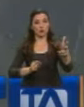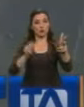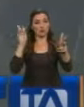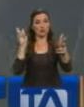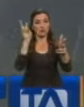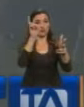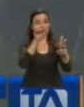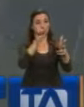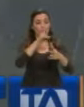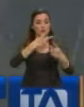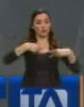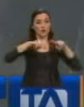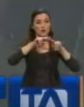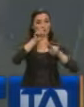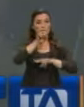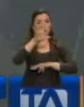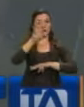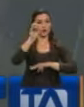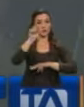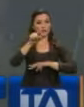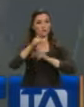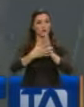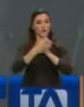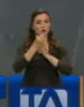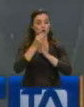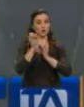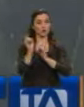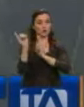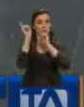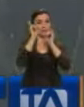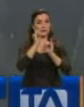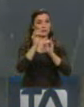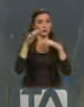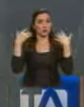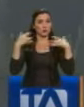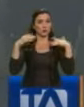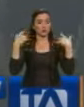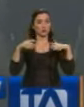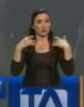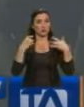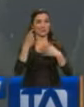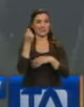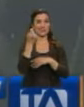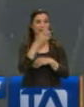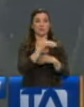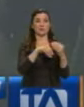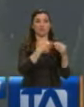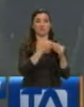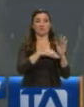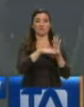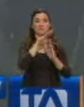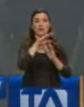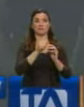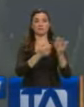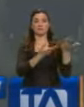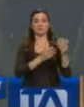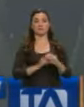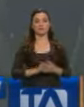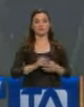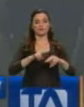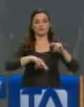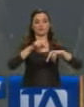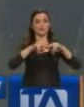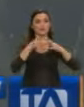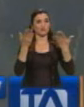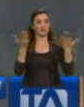de $150,000 cada una, ¿no? Una buena platita en las paradas. Miren ustedes, ahí están terminando la construcción. Supuestamente van a